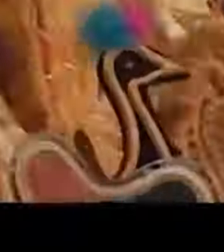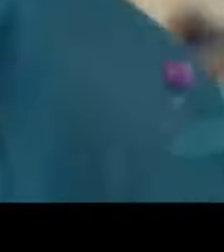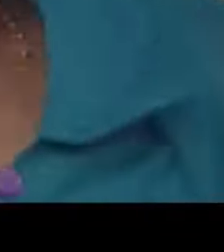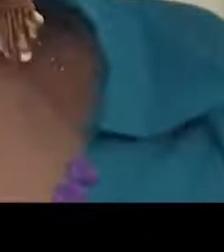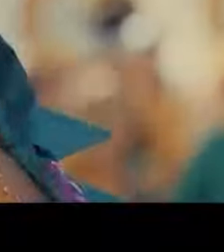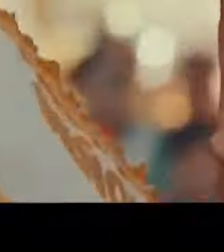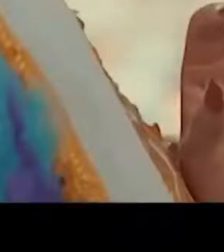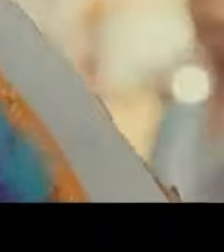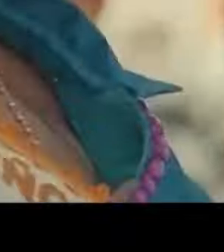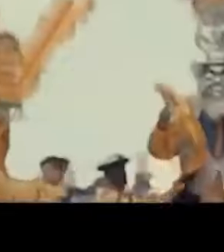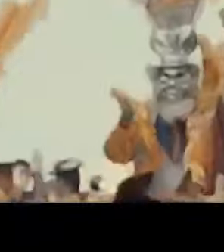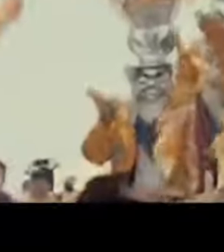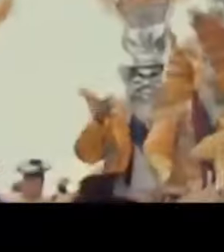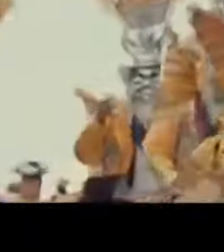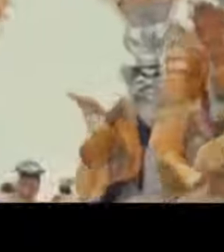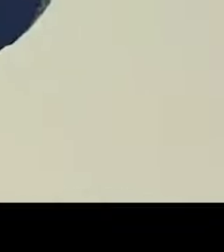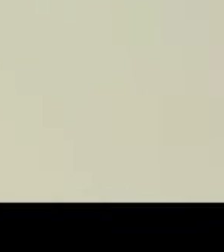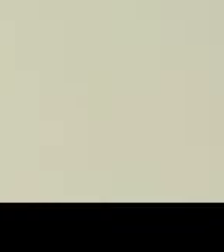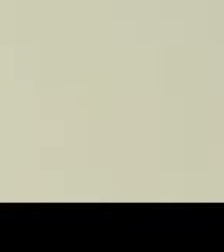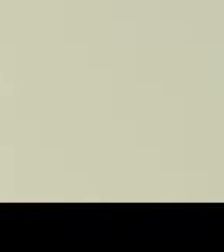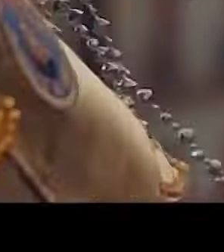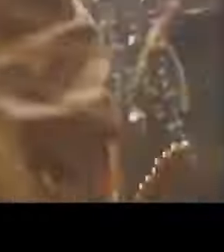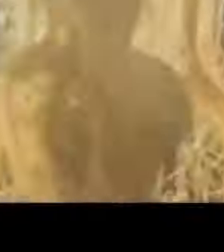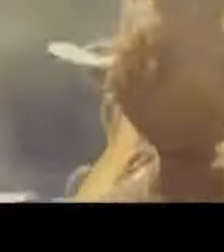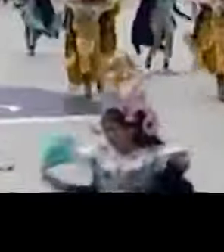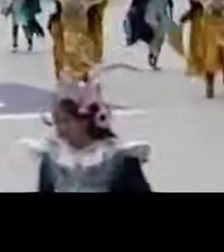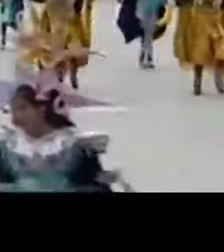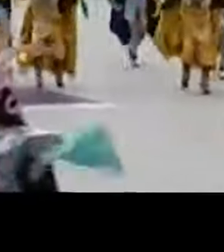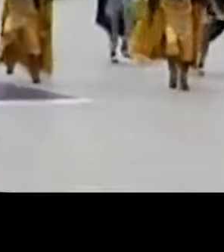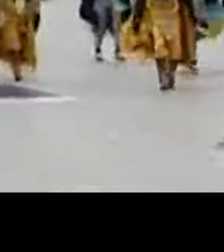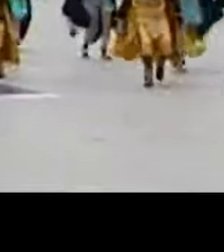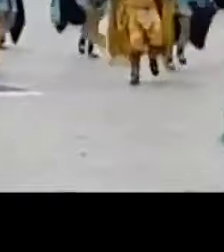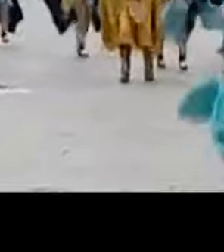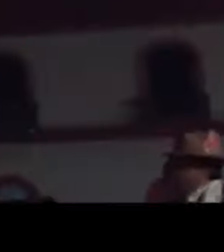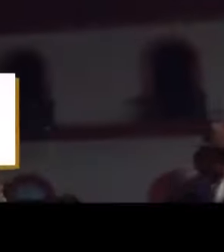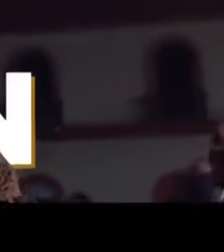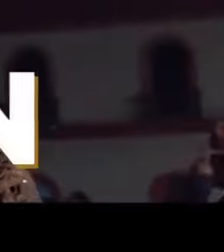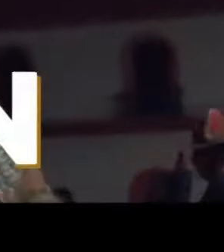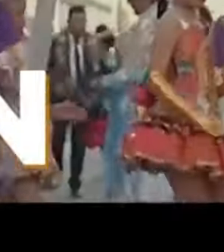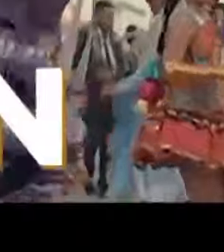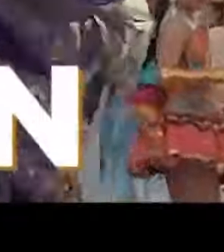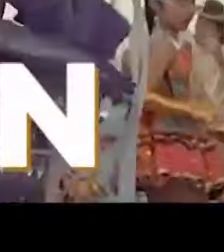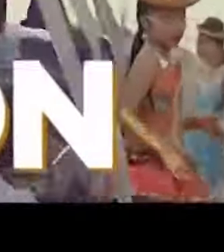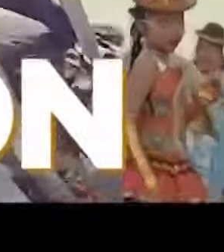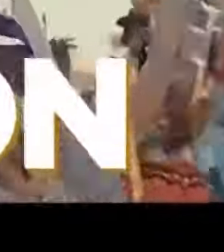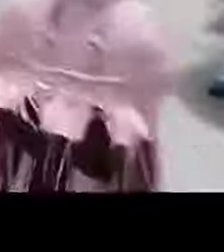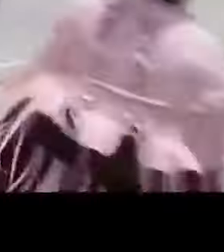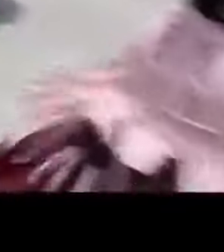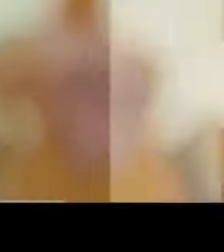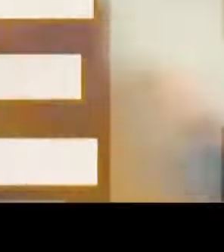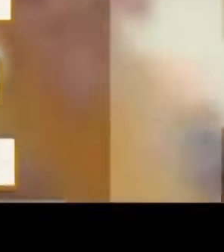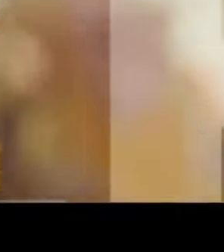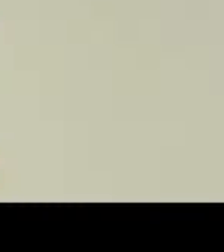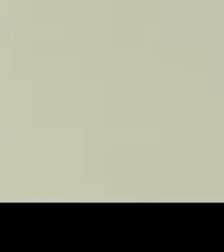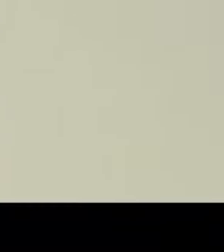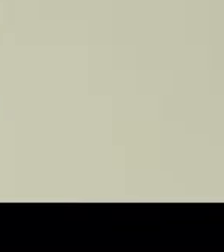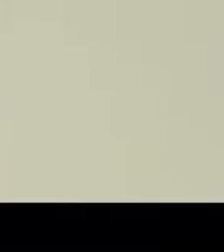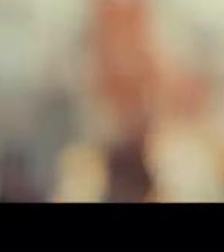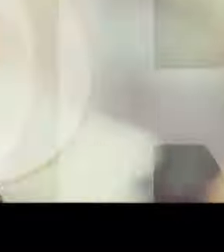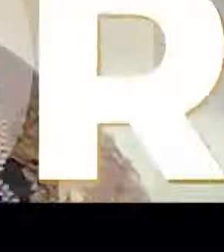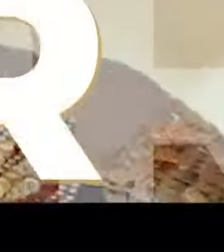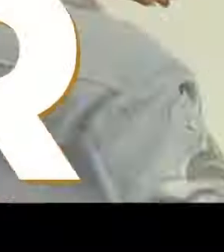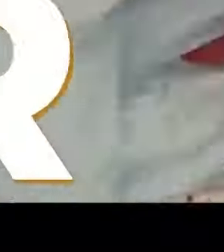su festividad más emblemática. Y allí estaremos, en el corazón de esta gran celebración. 3 días